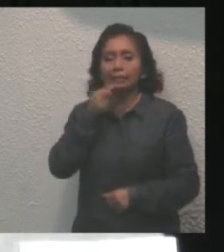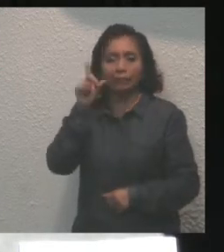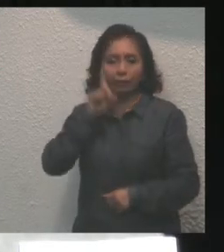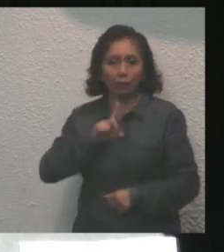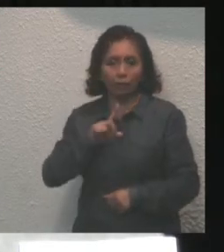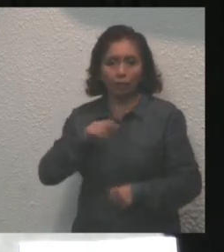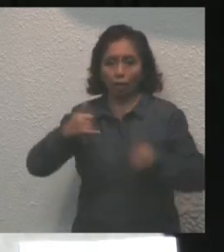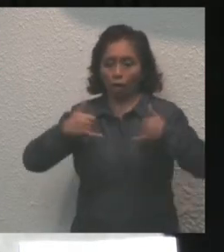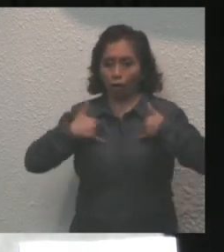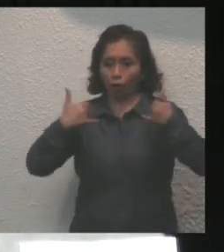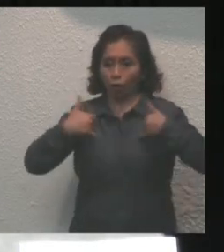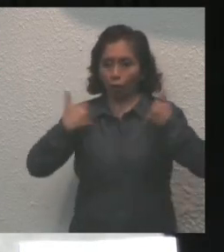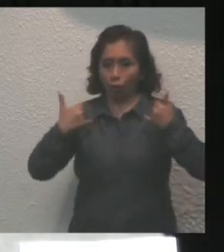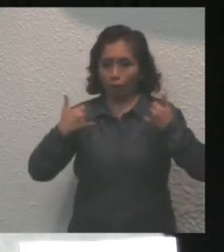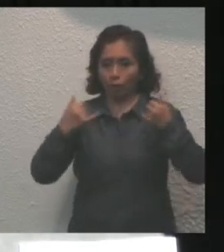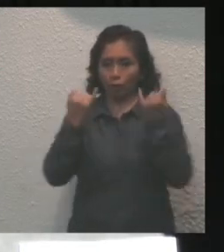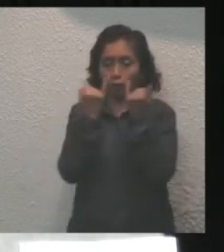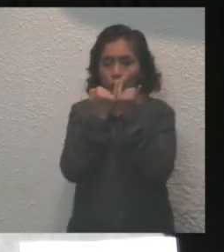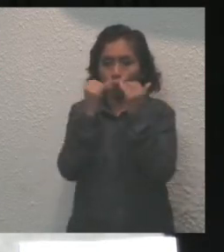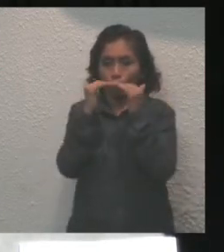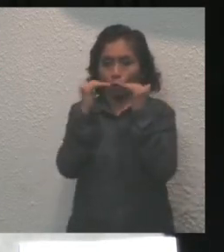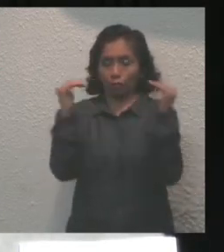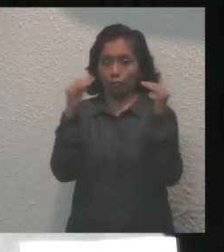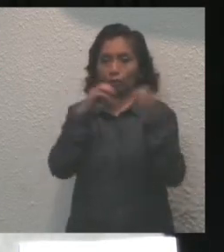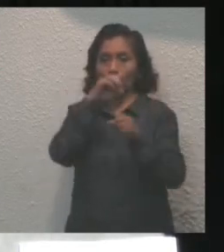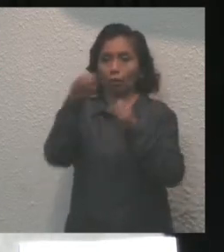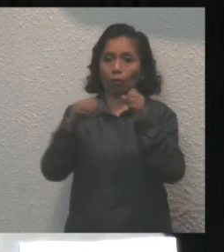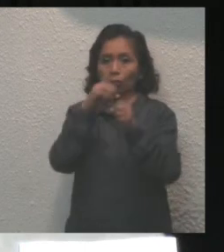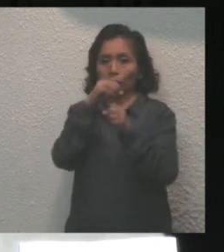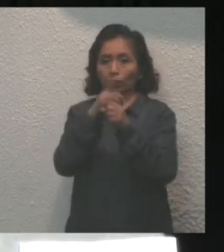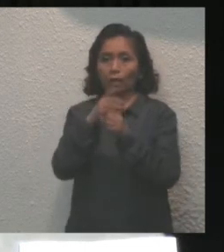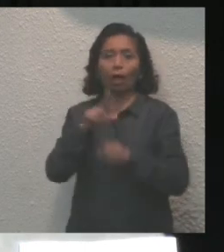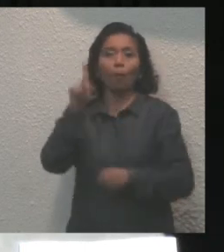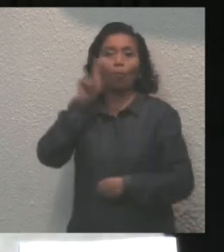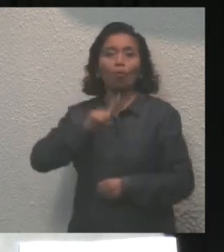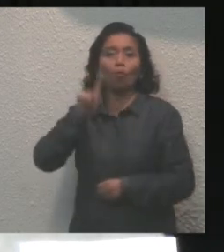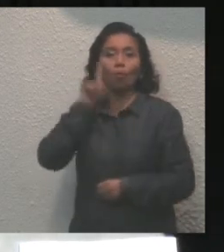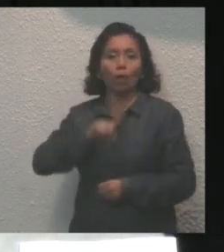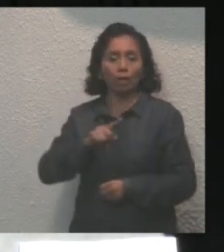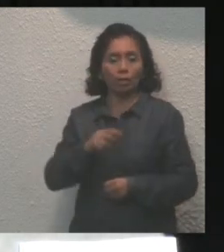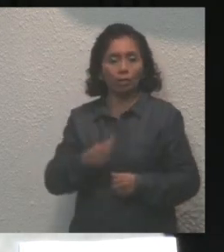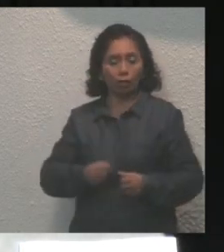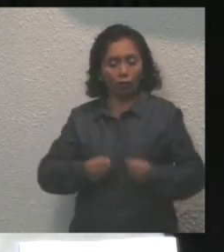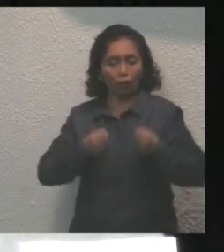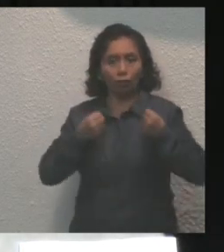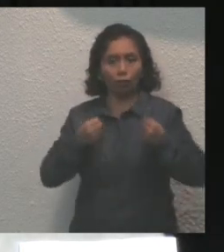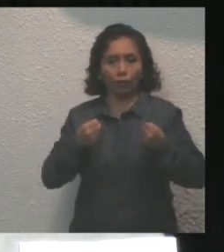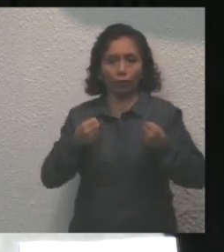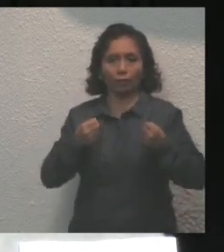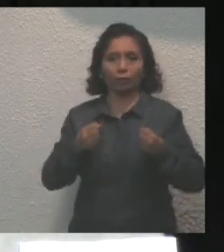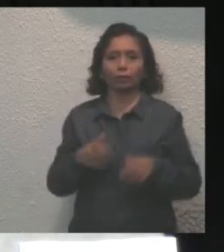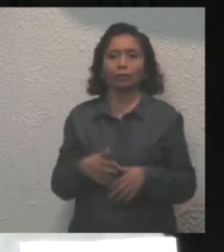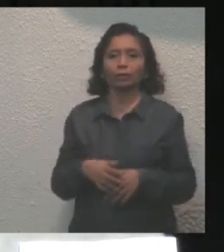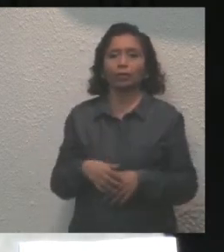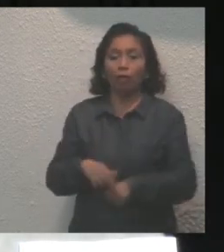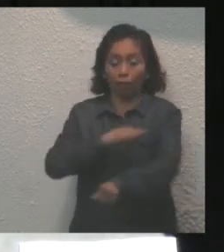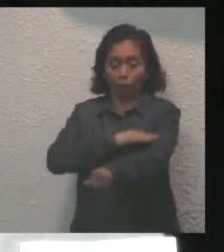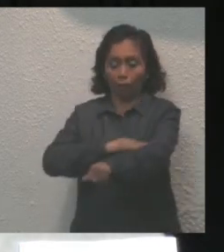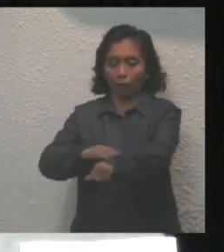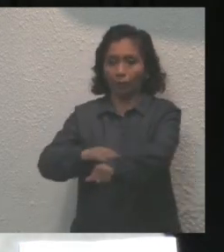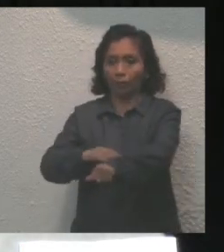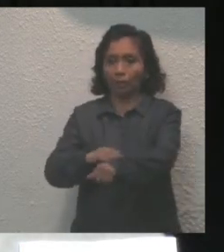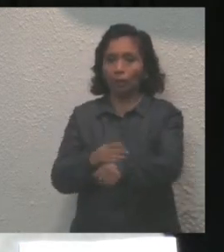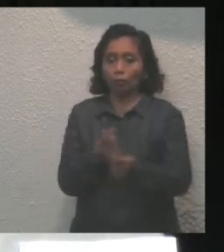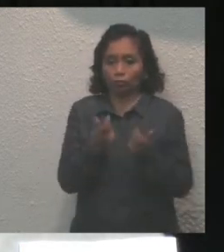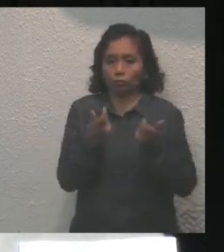y jóvenes con igualdad de oportunidades, mujeres con empoderamiento pleno, familias con